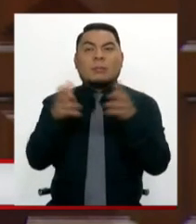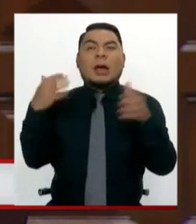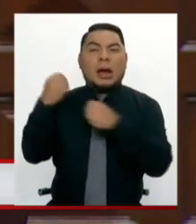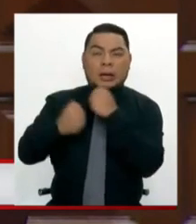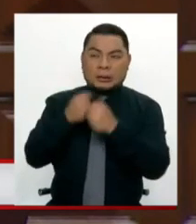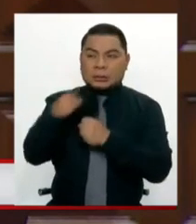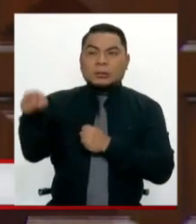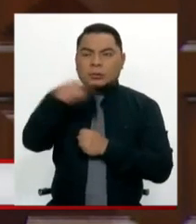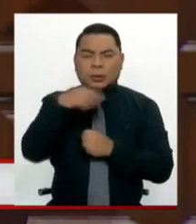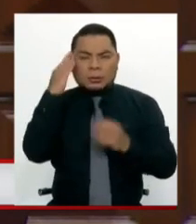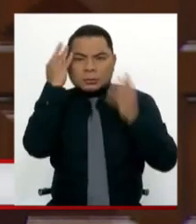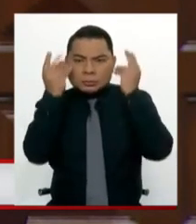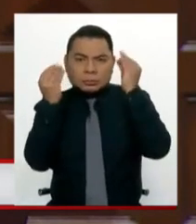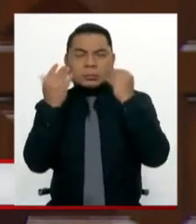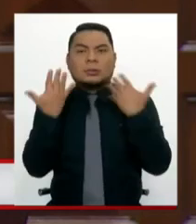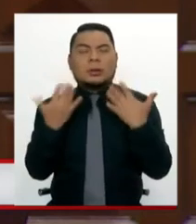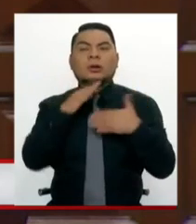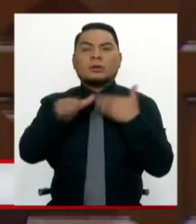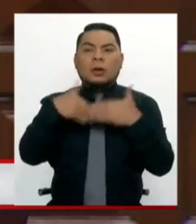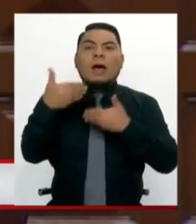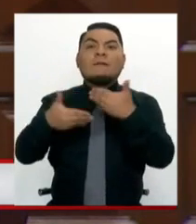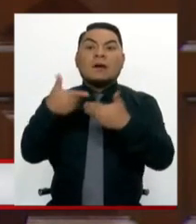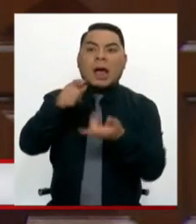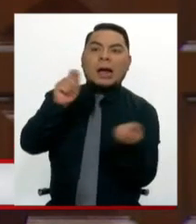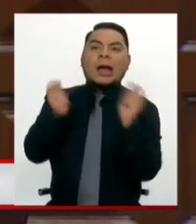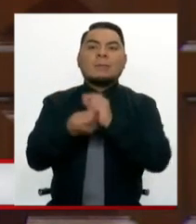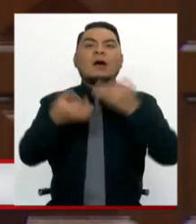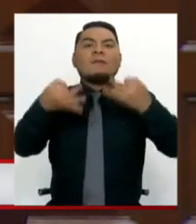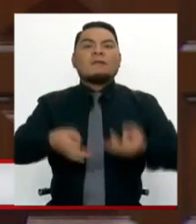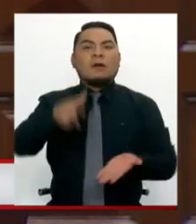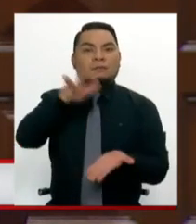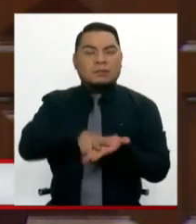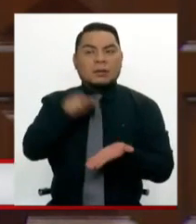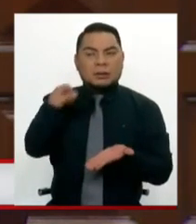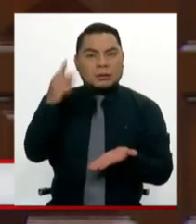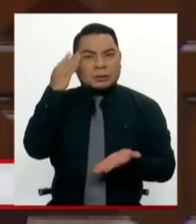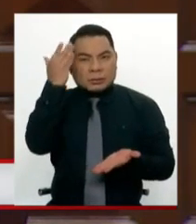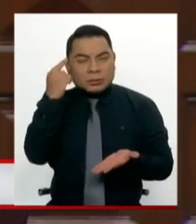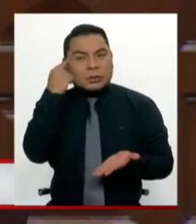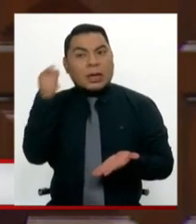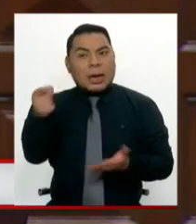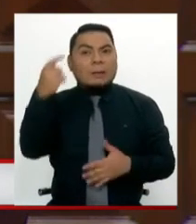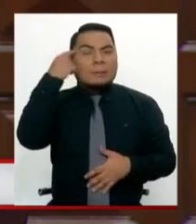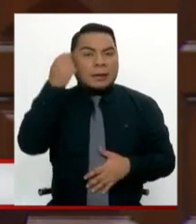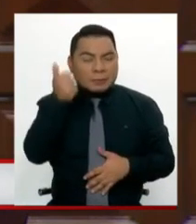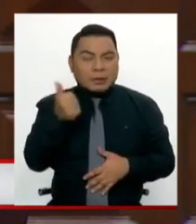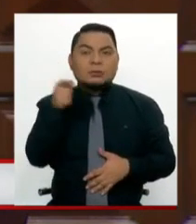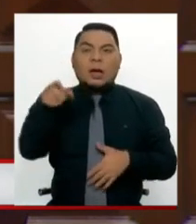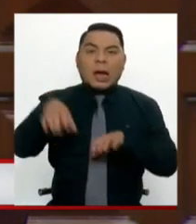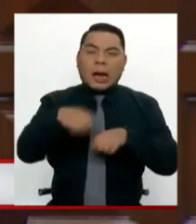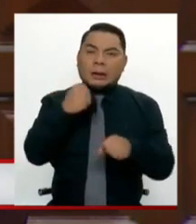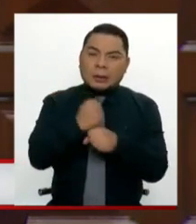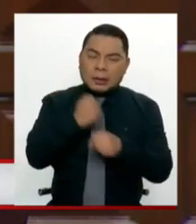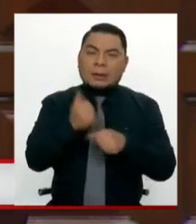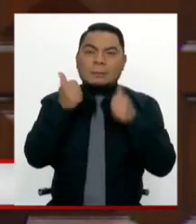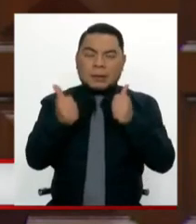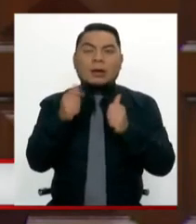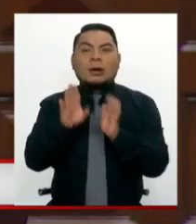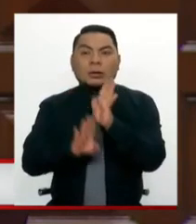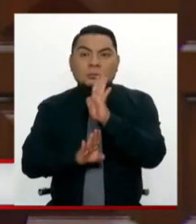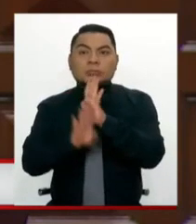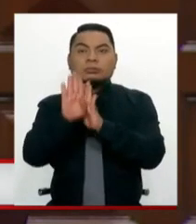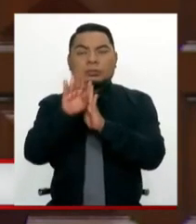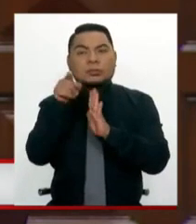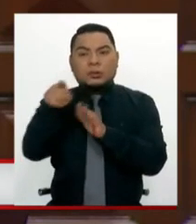ancestral, inmersos en el proceso de formalización, a fin de que ejercen, ejecuten y proyecten el